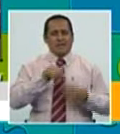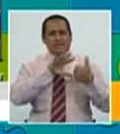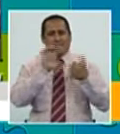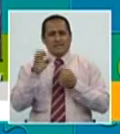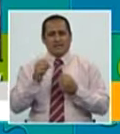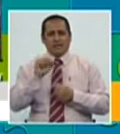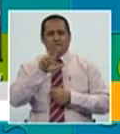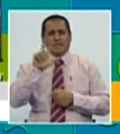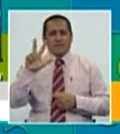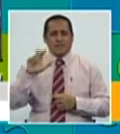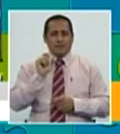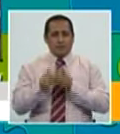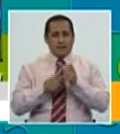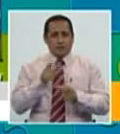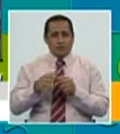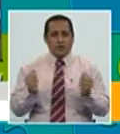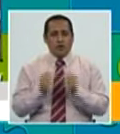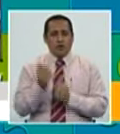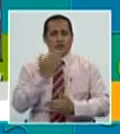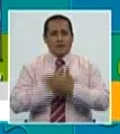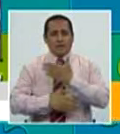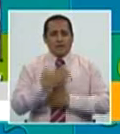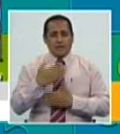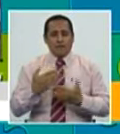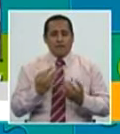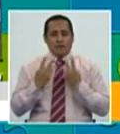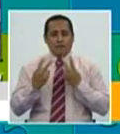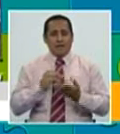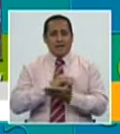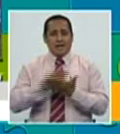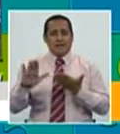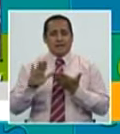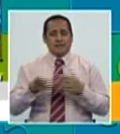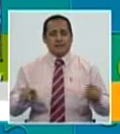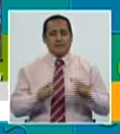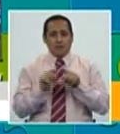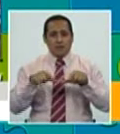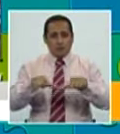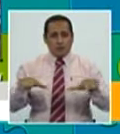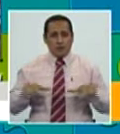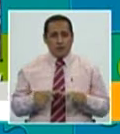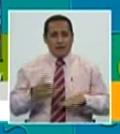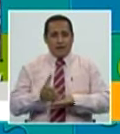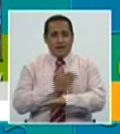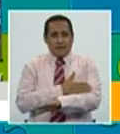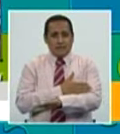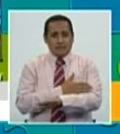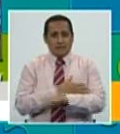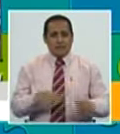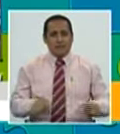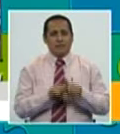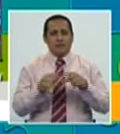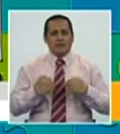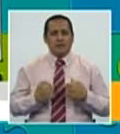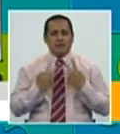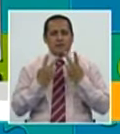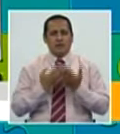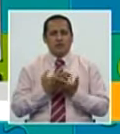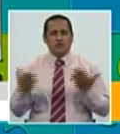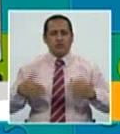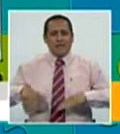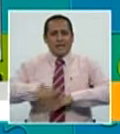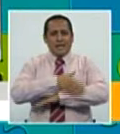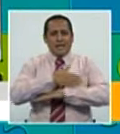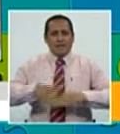de 1.633 personas con discapacidad en forma gratuita. El CEDPRO Alcides Salomón Zorrilla se